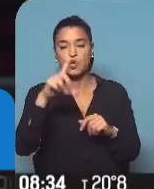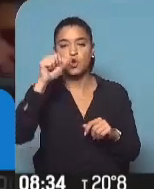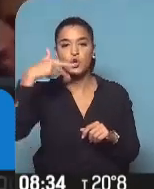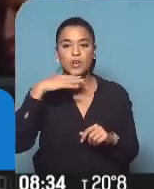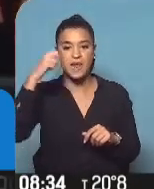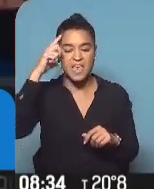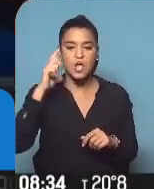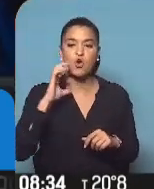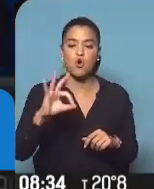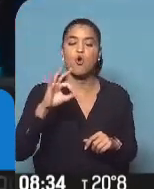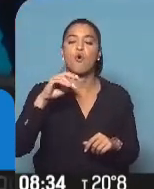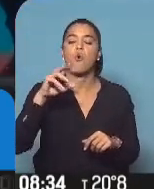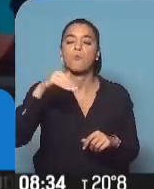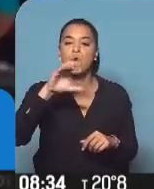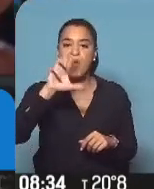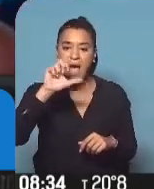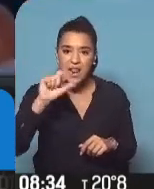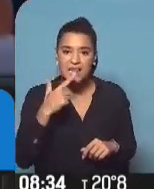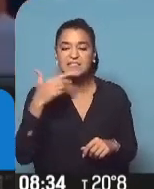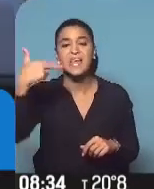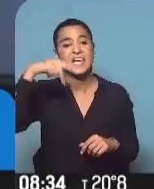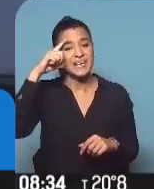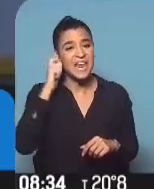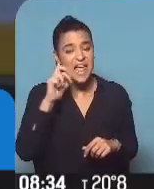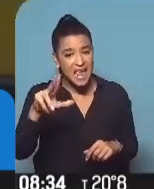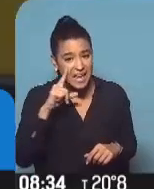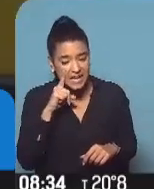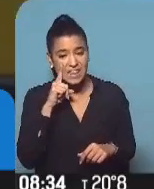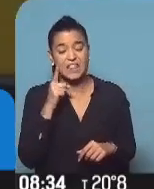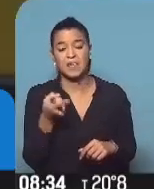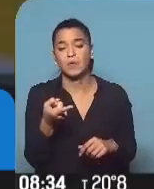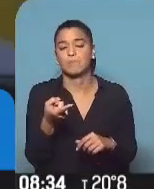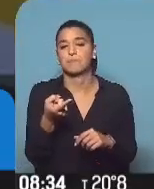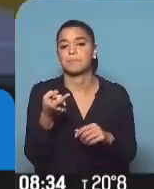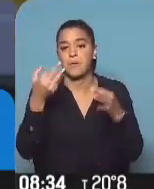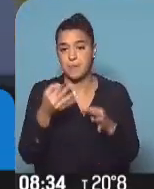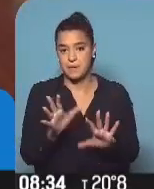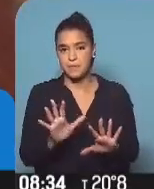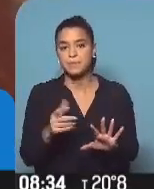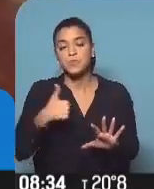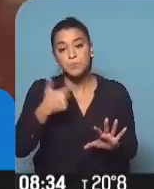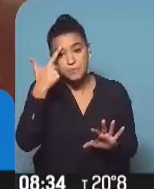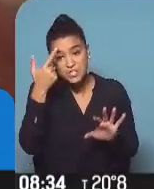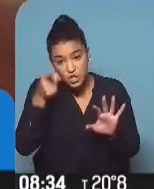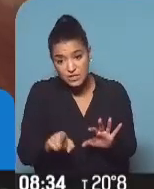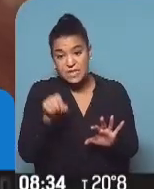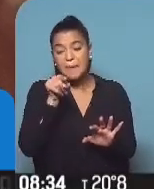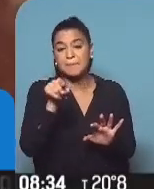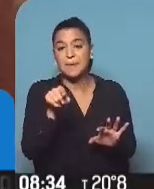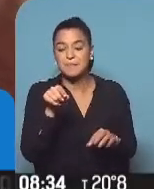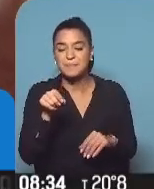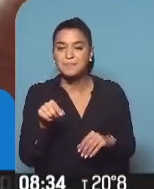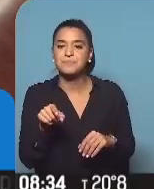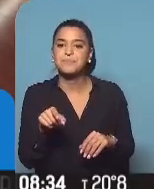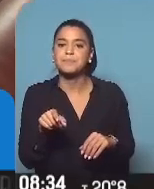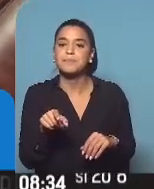Cornejo, Morales, Valdés, los gobernadores, Negri, Naidenov, los jefes de bloque. Ahora bien, yo creo que también para esa convención,